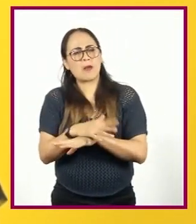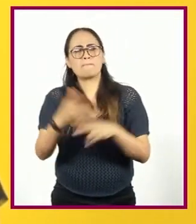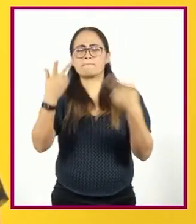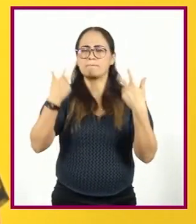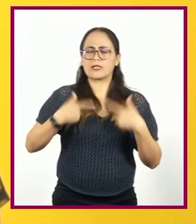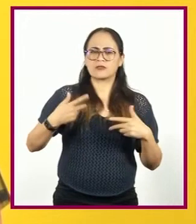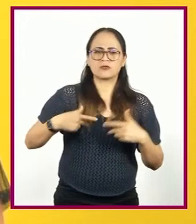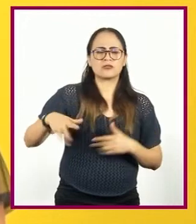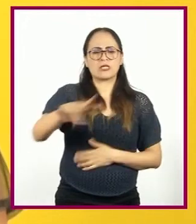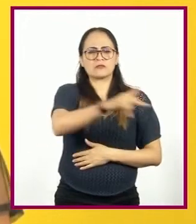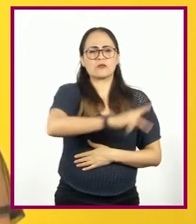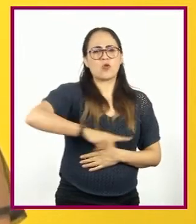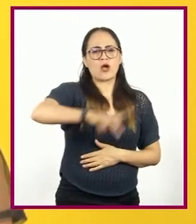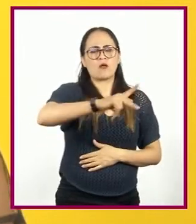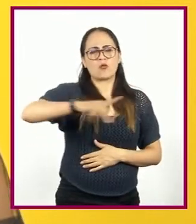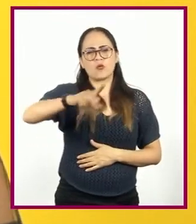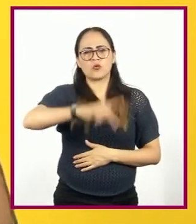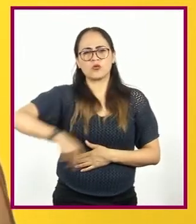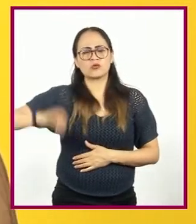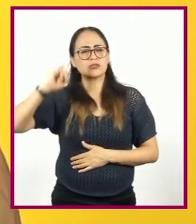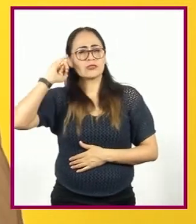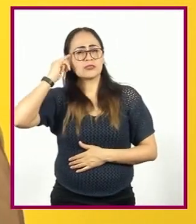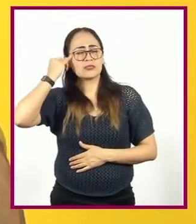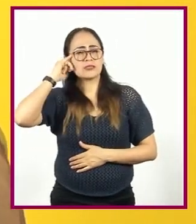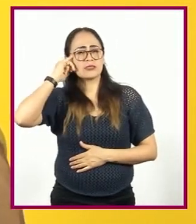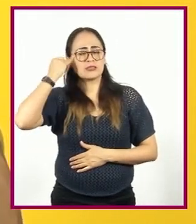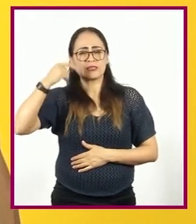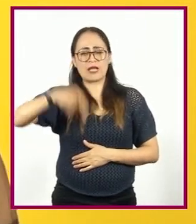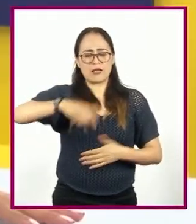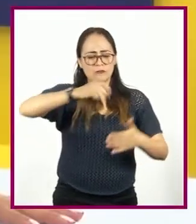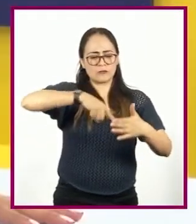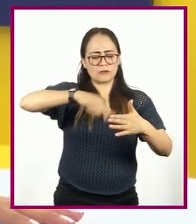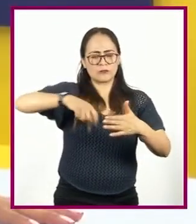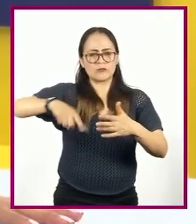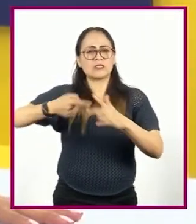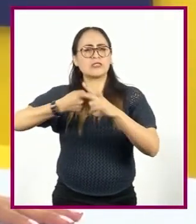antiguos pueblos indígenas a partir del surgimiento de la agricultura?